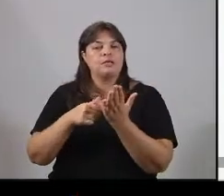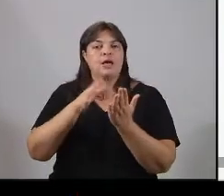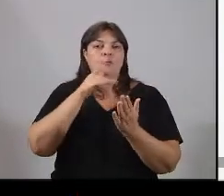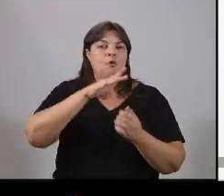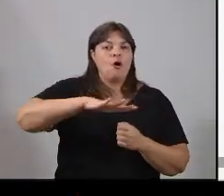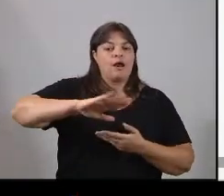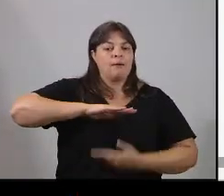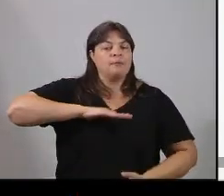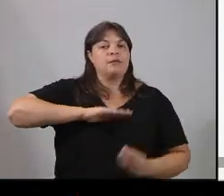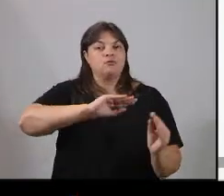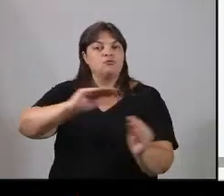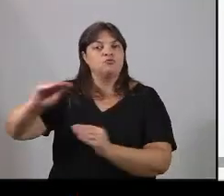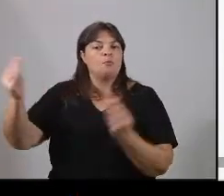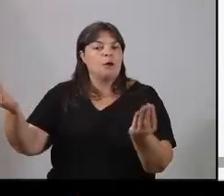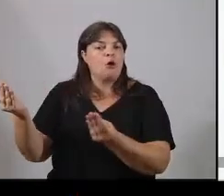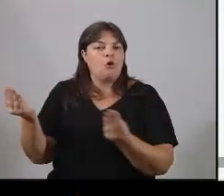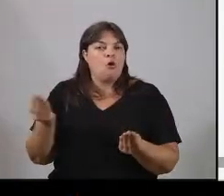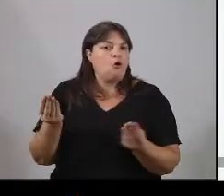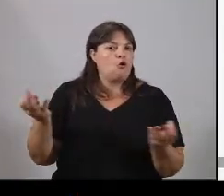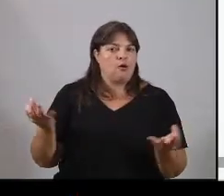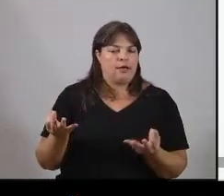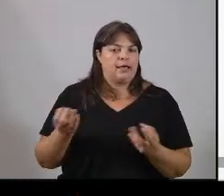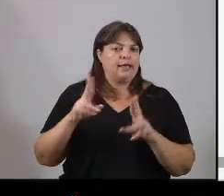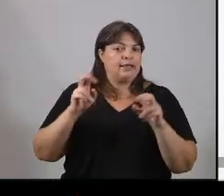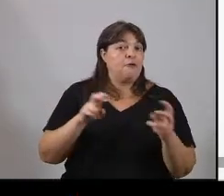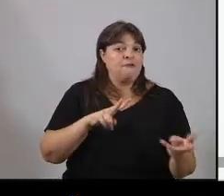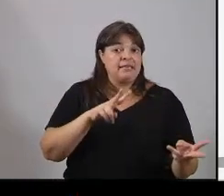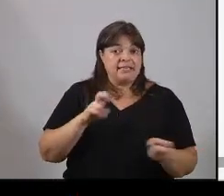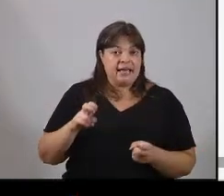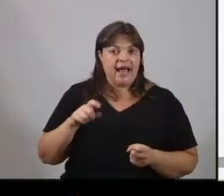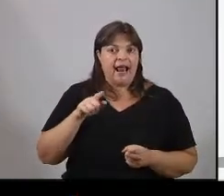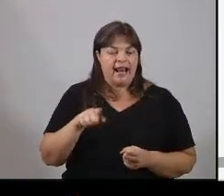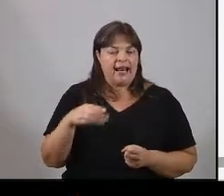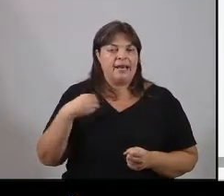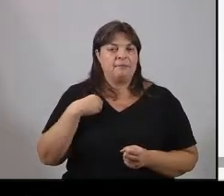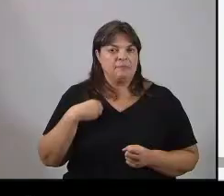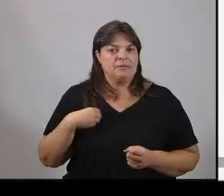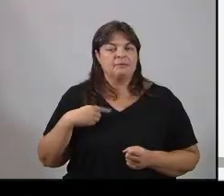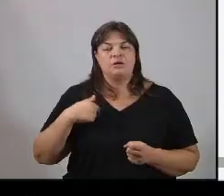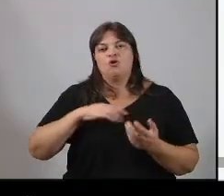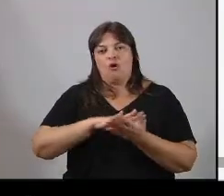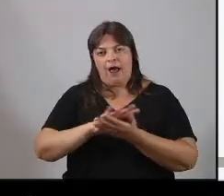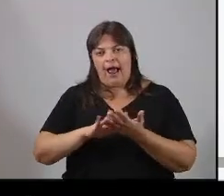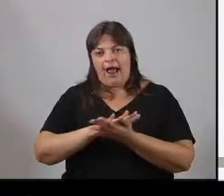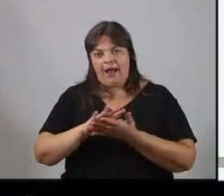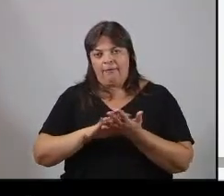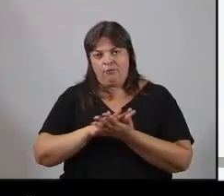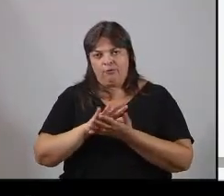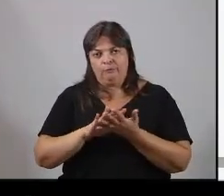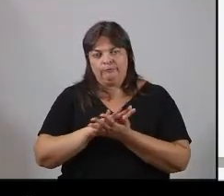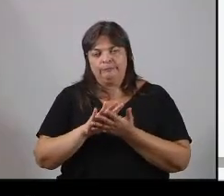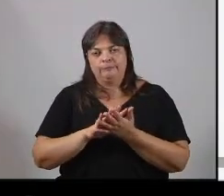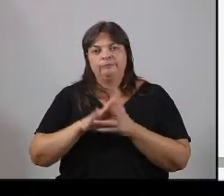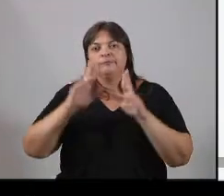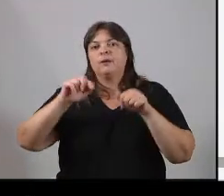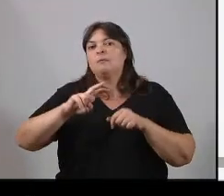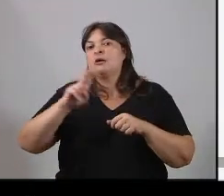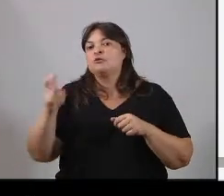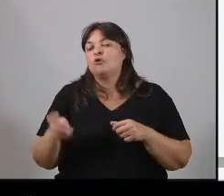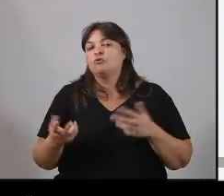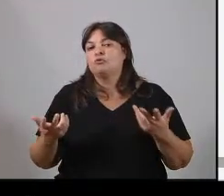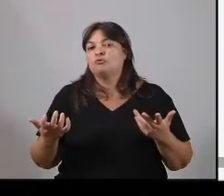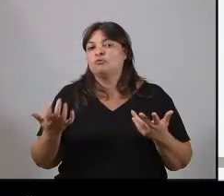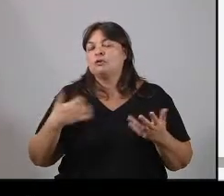áreas competenciales. En materia fiscal, a esa es precisamente a la que me refiero. Otro tipo de cuestiones, con que se